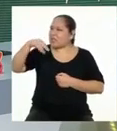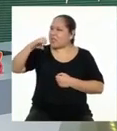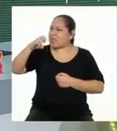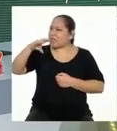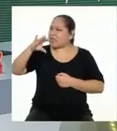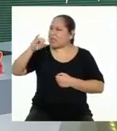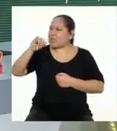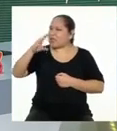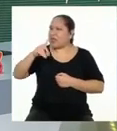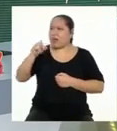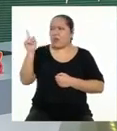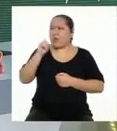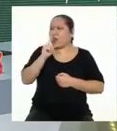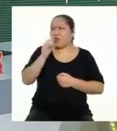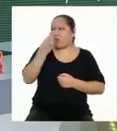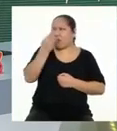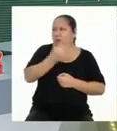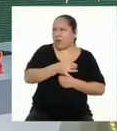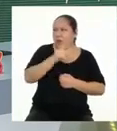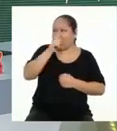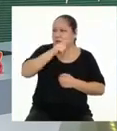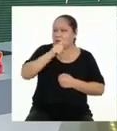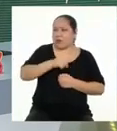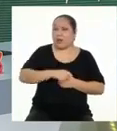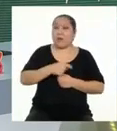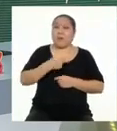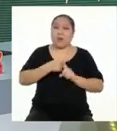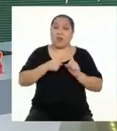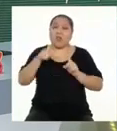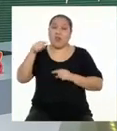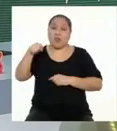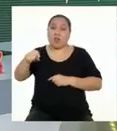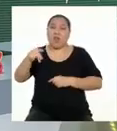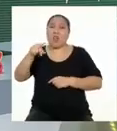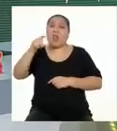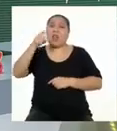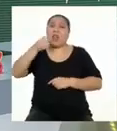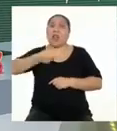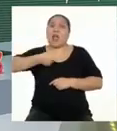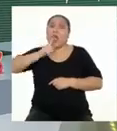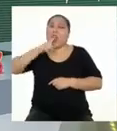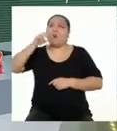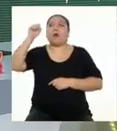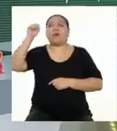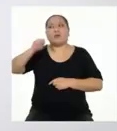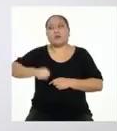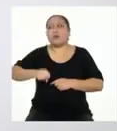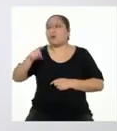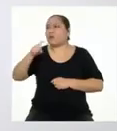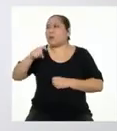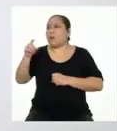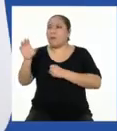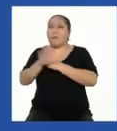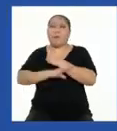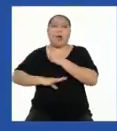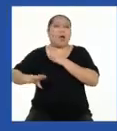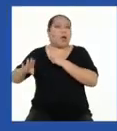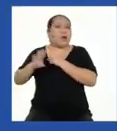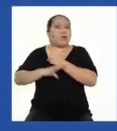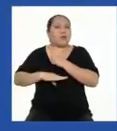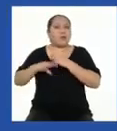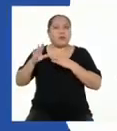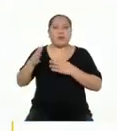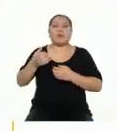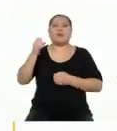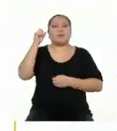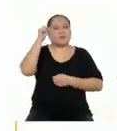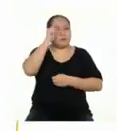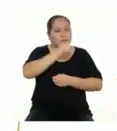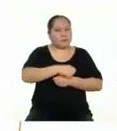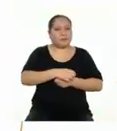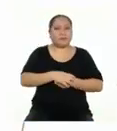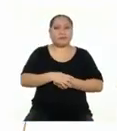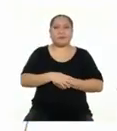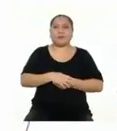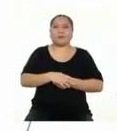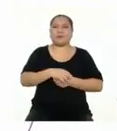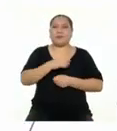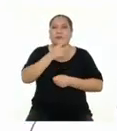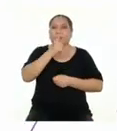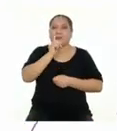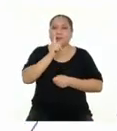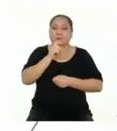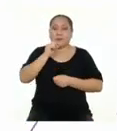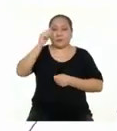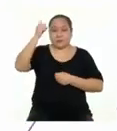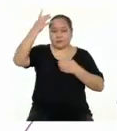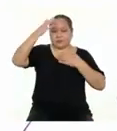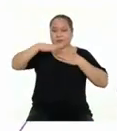lo son realmente. Y el agua, esa es recontra básica. Claro. Con el agua